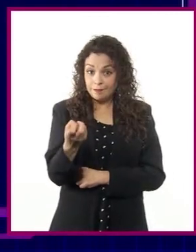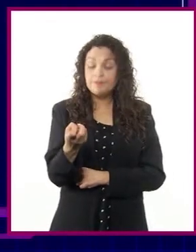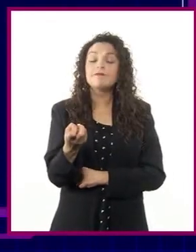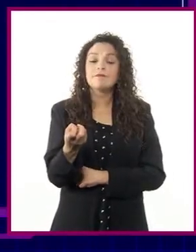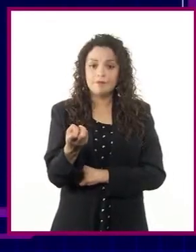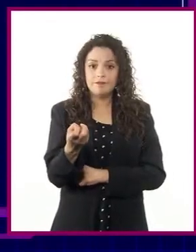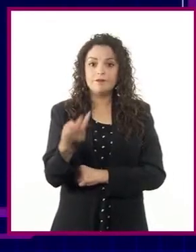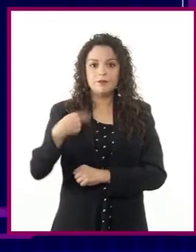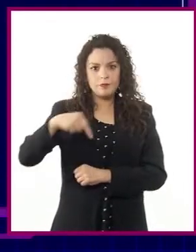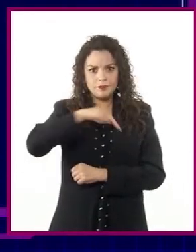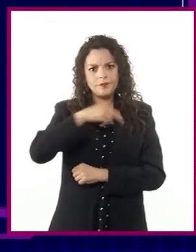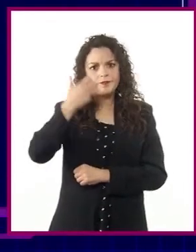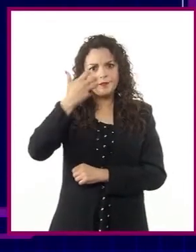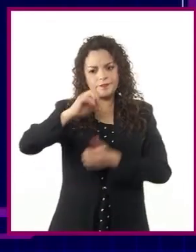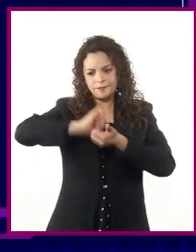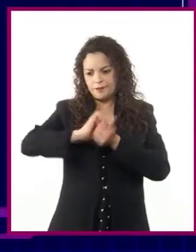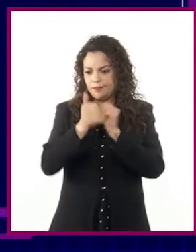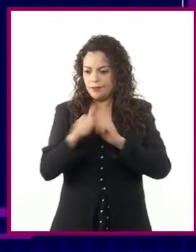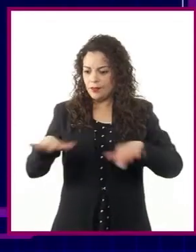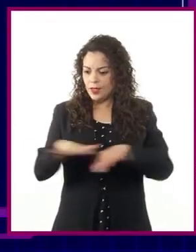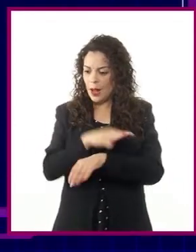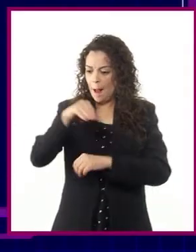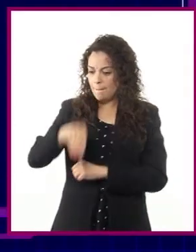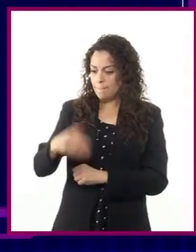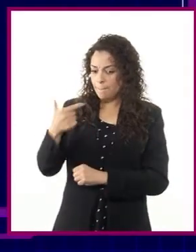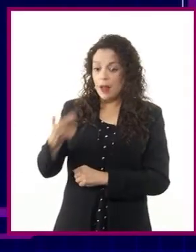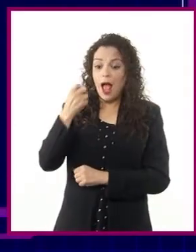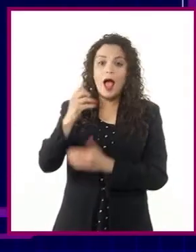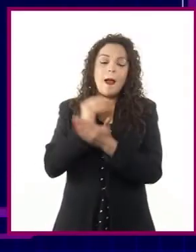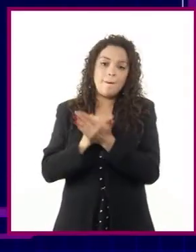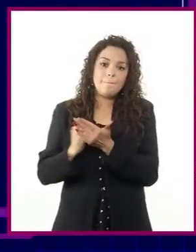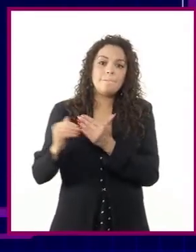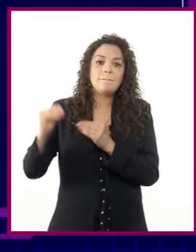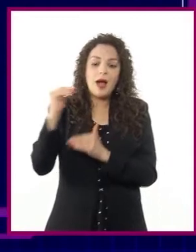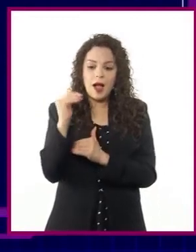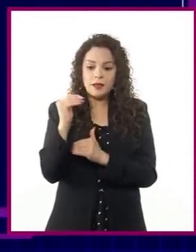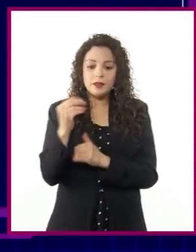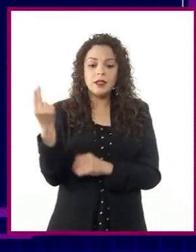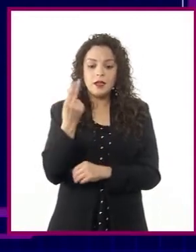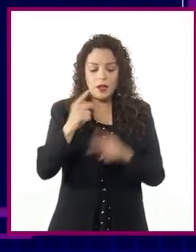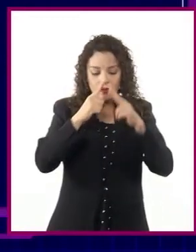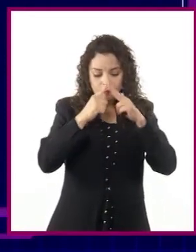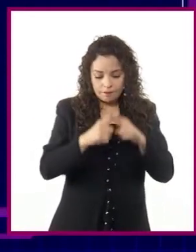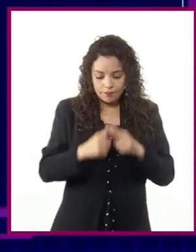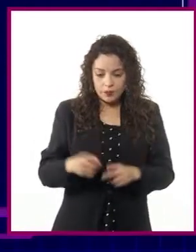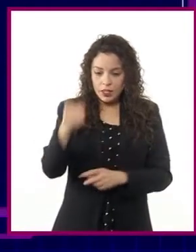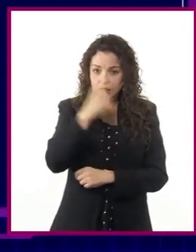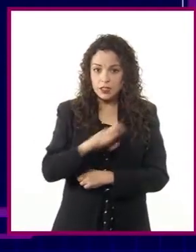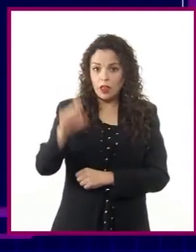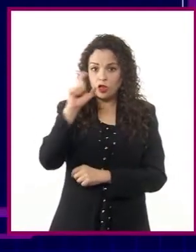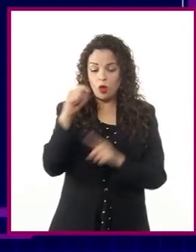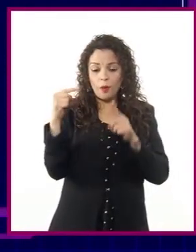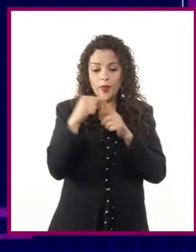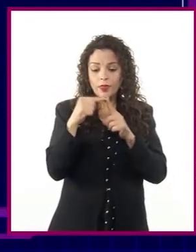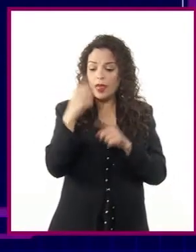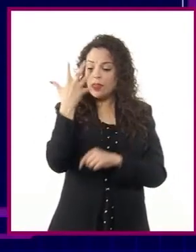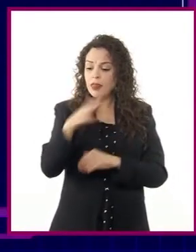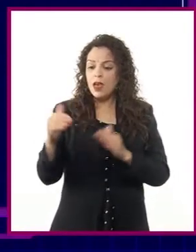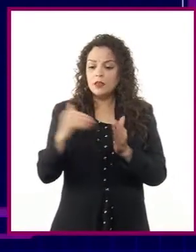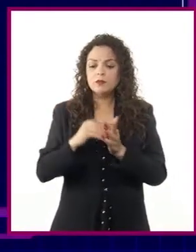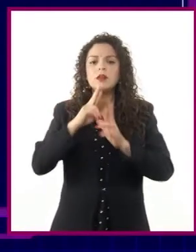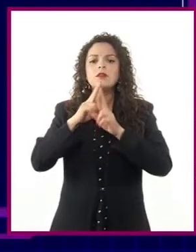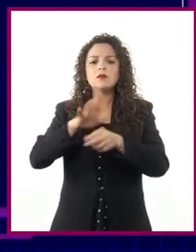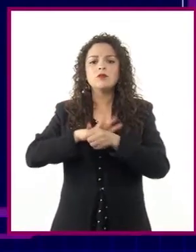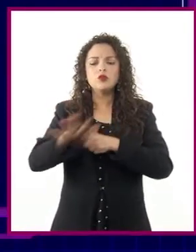que queremos convertir los miligramos es mayor que esta, dividimos 120 entre 10,000, dando como